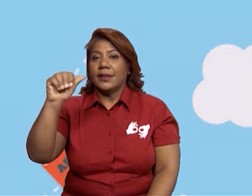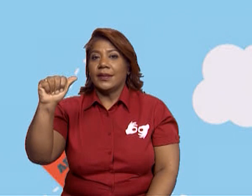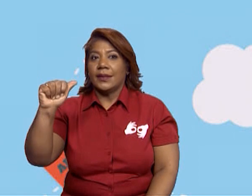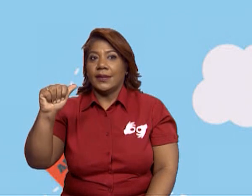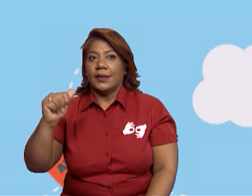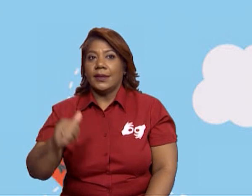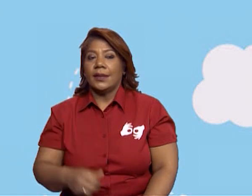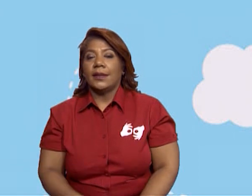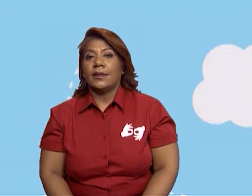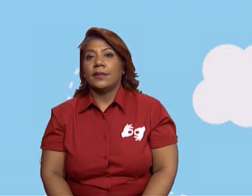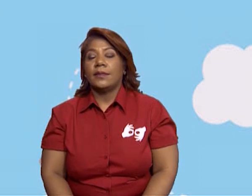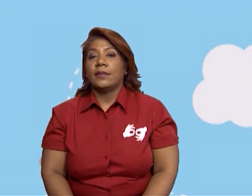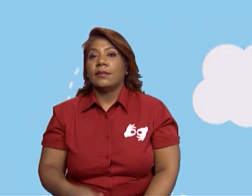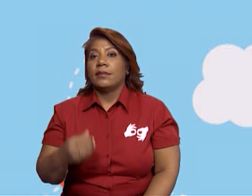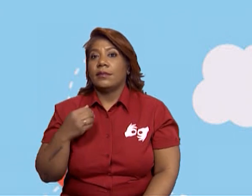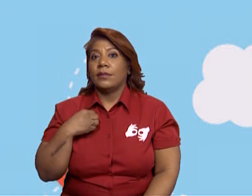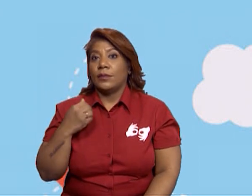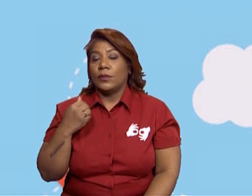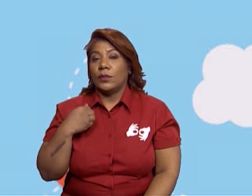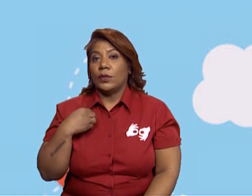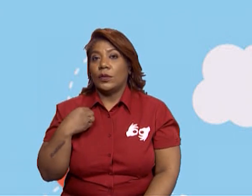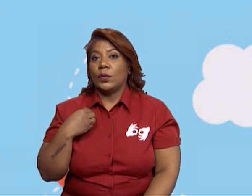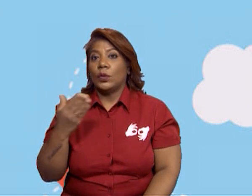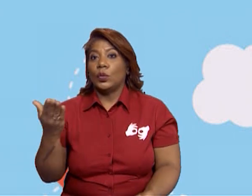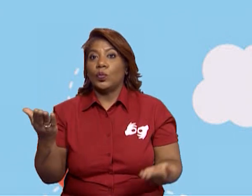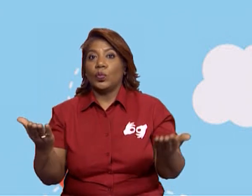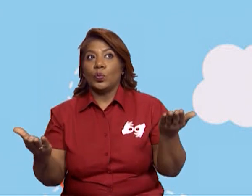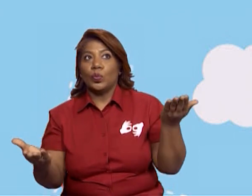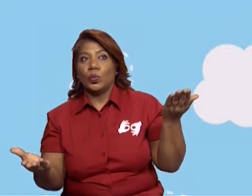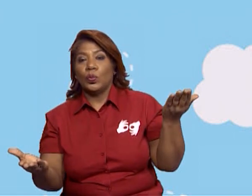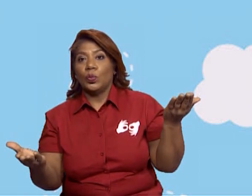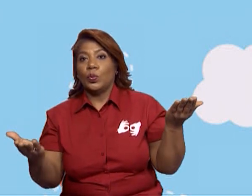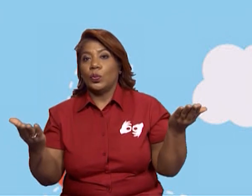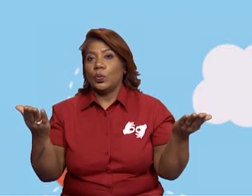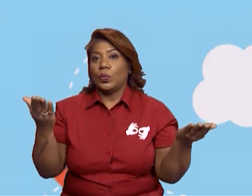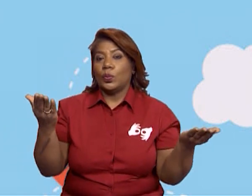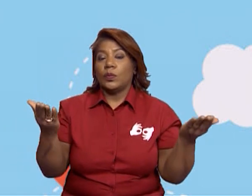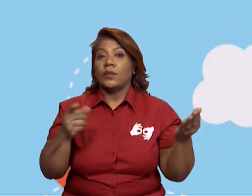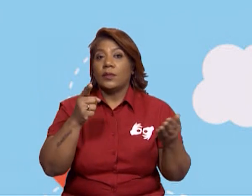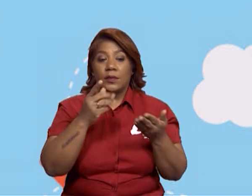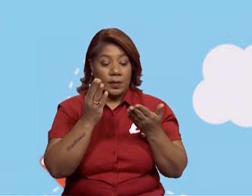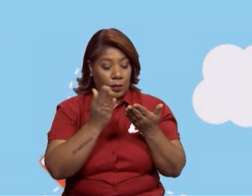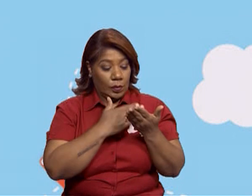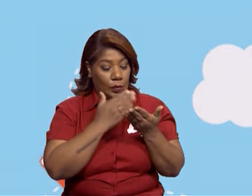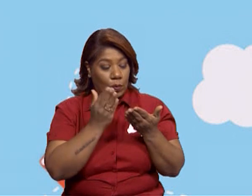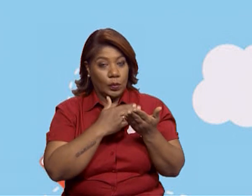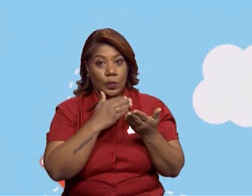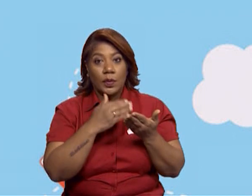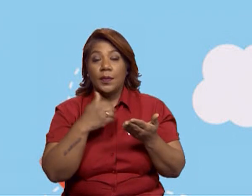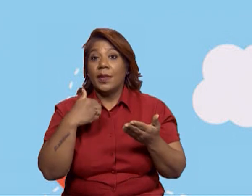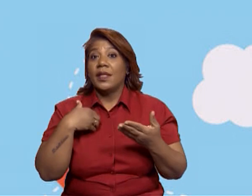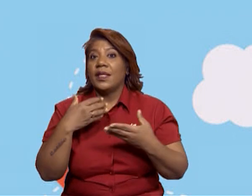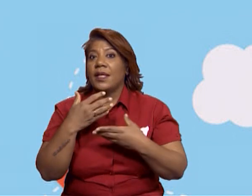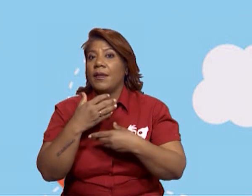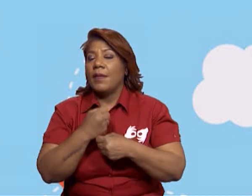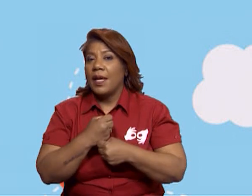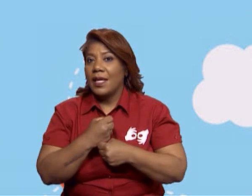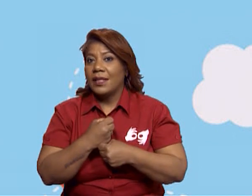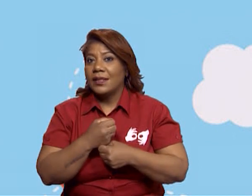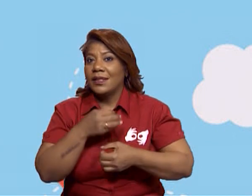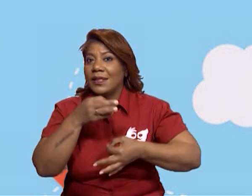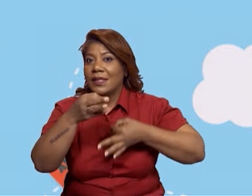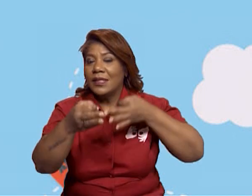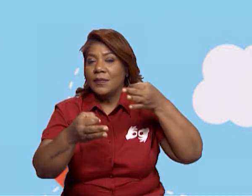cuando usted tiende a escoger algo. Ahora, en tu libro de trabajo vas a encontrar cómo crear una